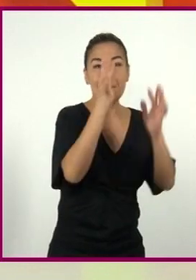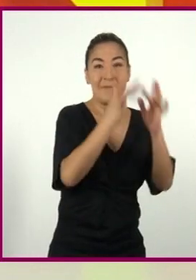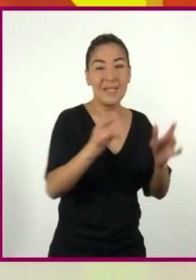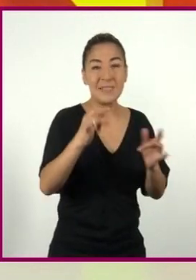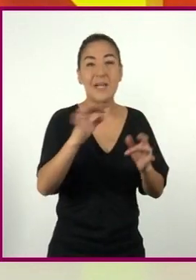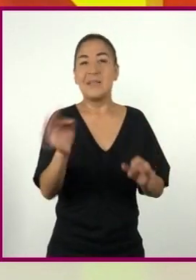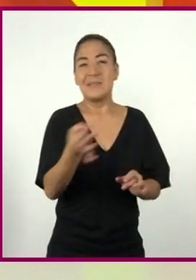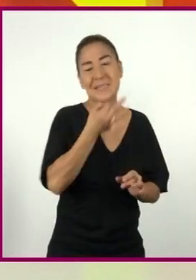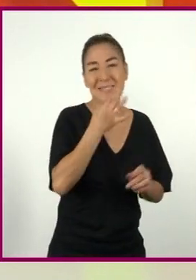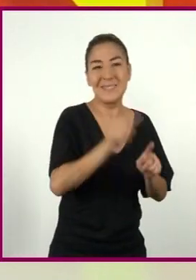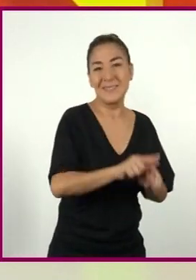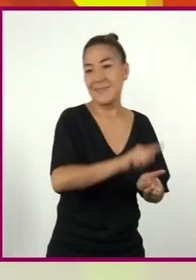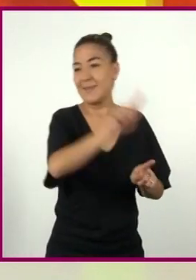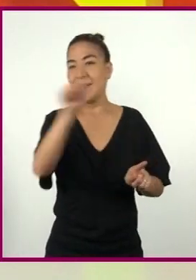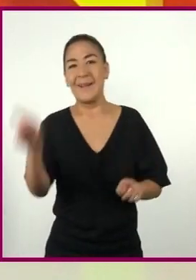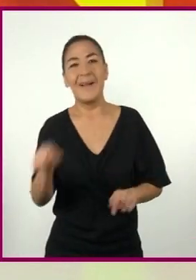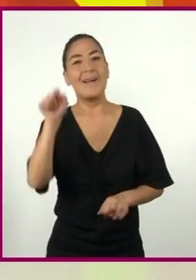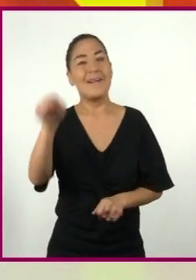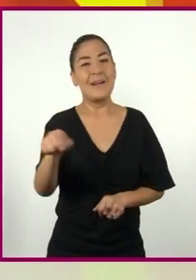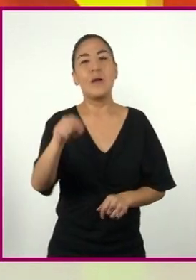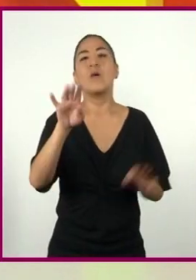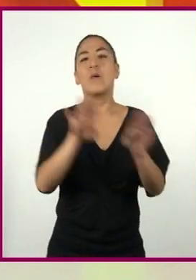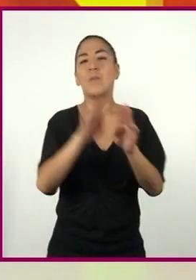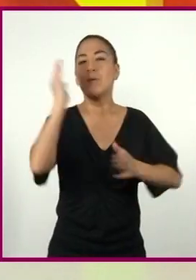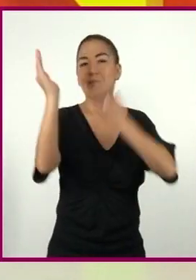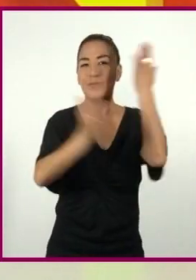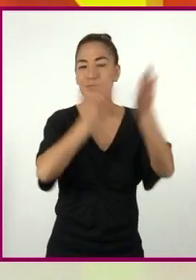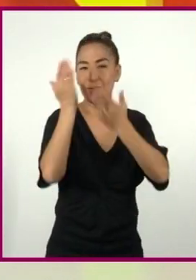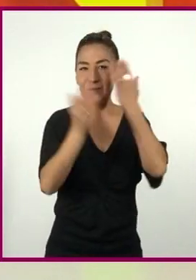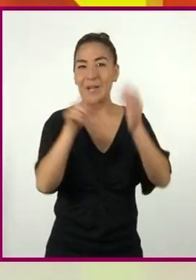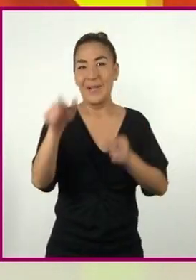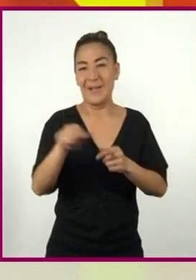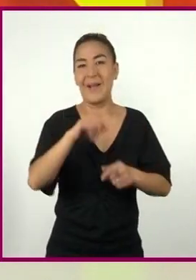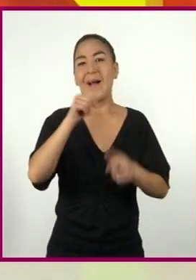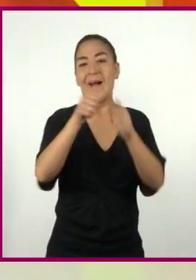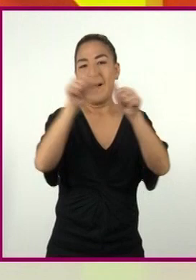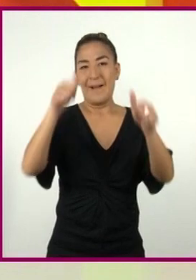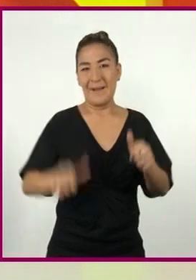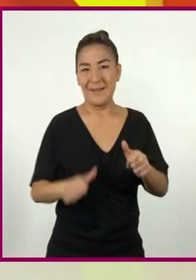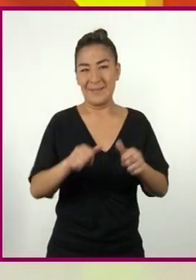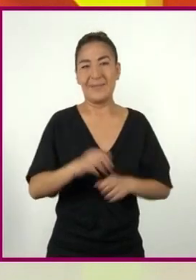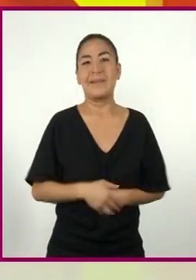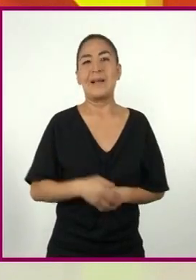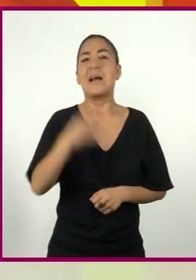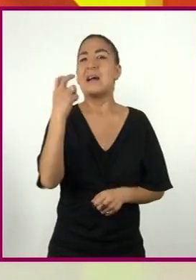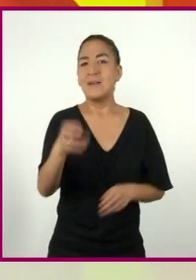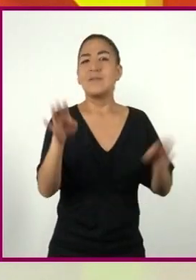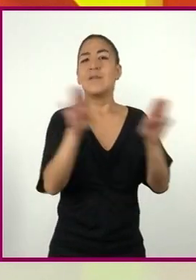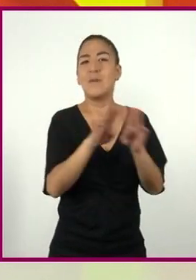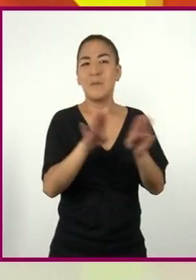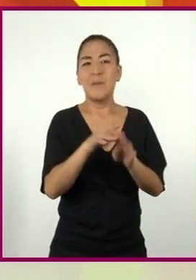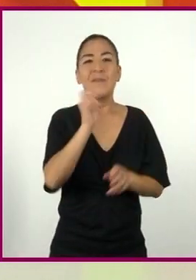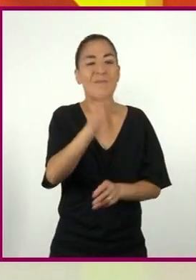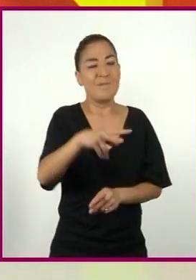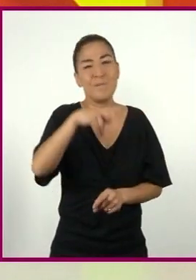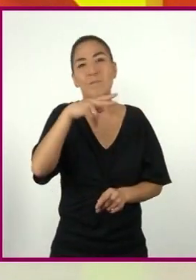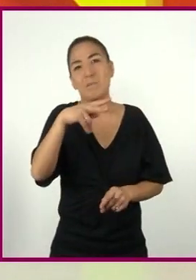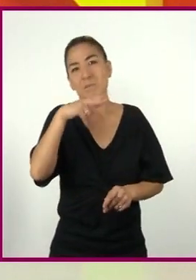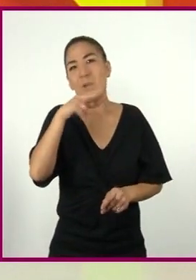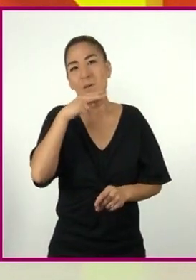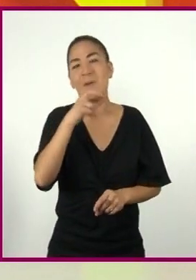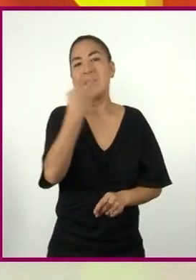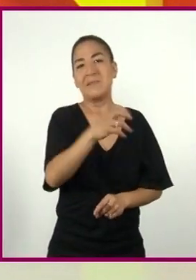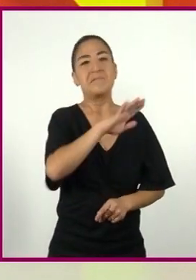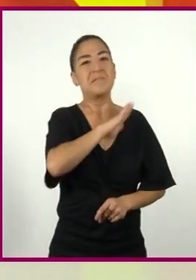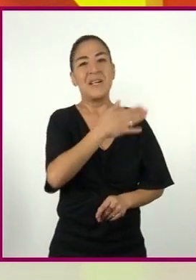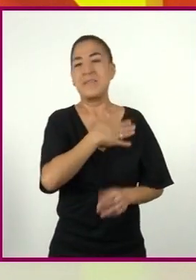después comenzó sus estudios del arte renacentista. Cada vez se usa menos esta forma verbal en el